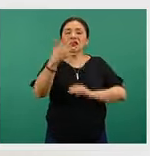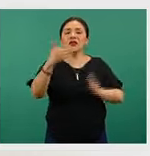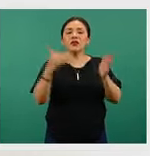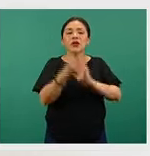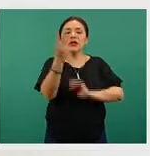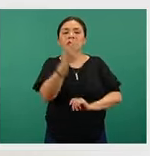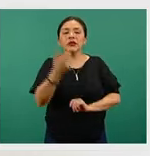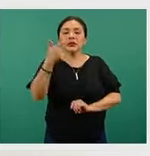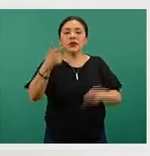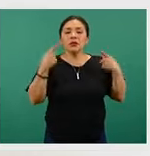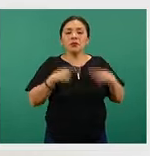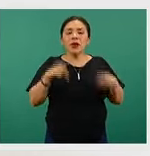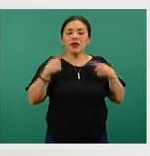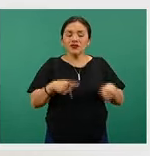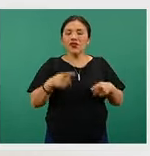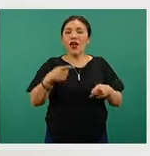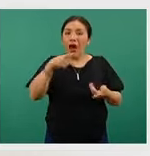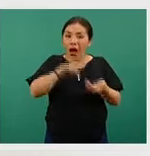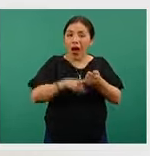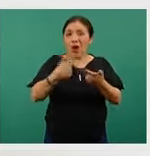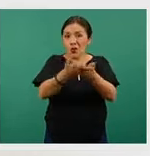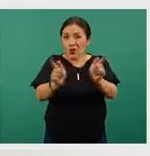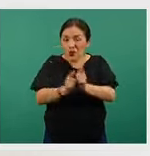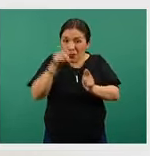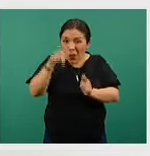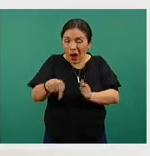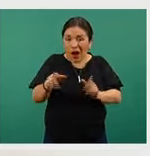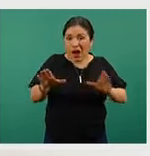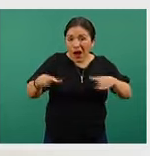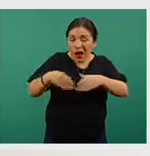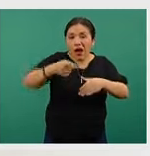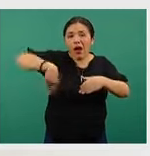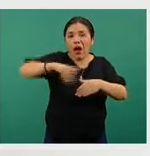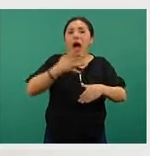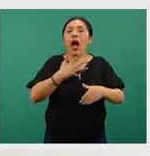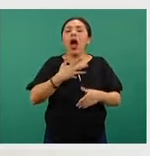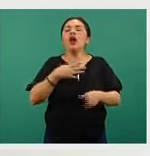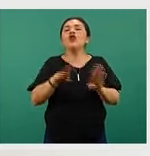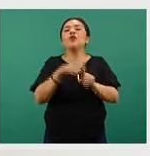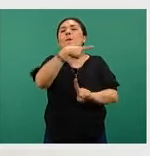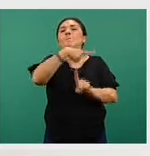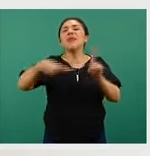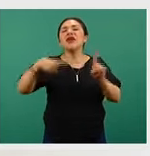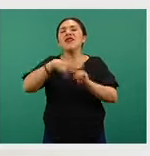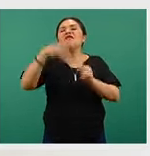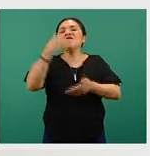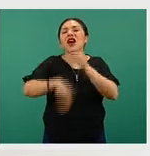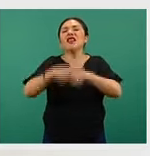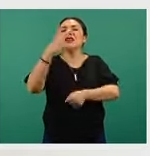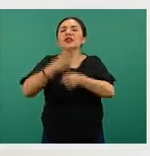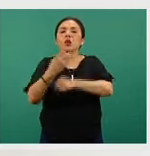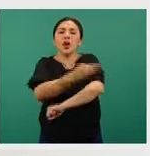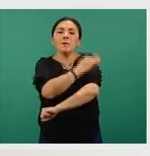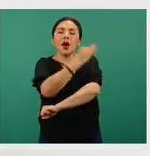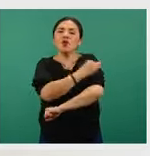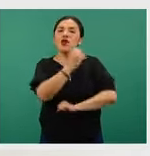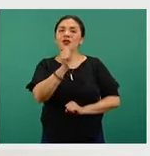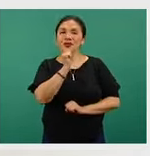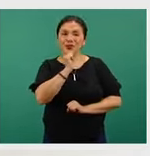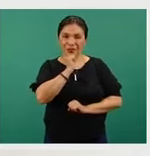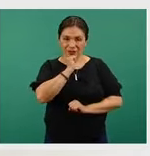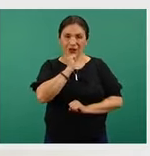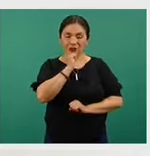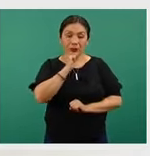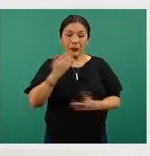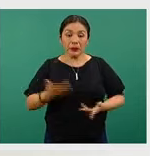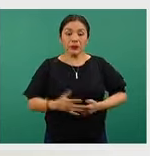personas dentro de este grupo poblacional que cuenta con medios esquemas es decir con la aplicación de una sola dosis